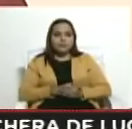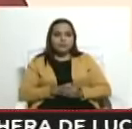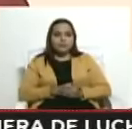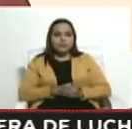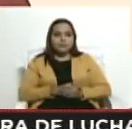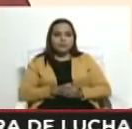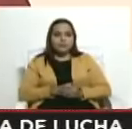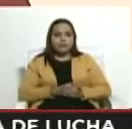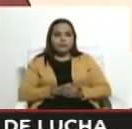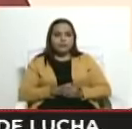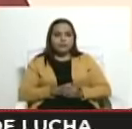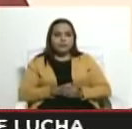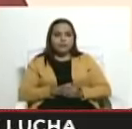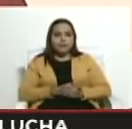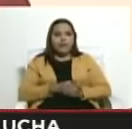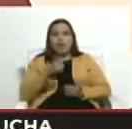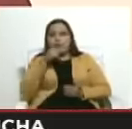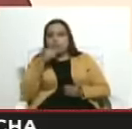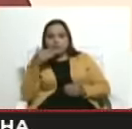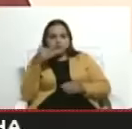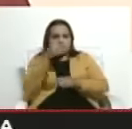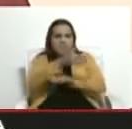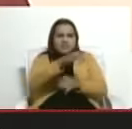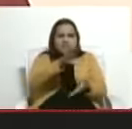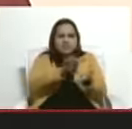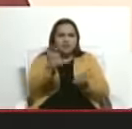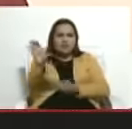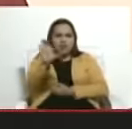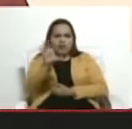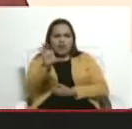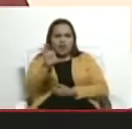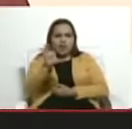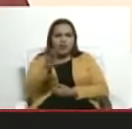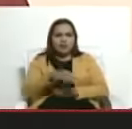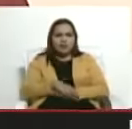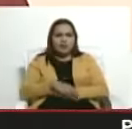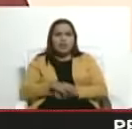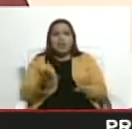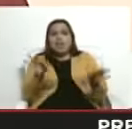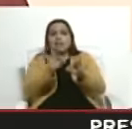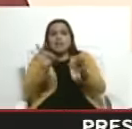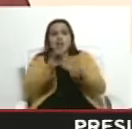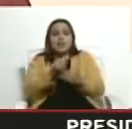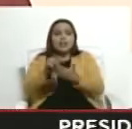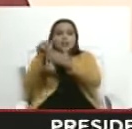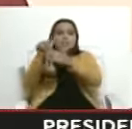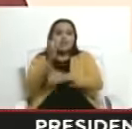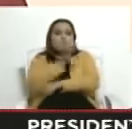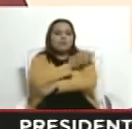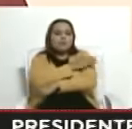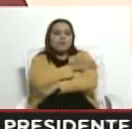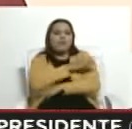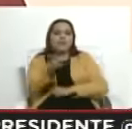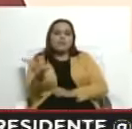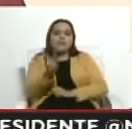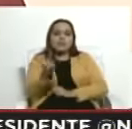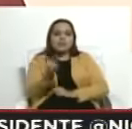no llegó al centro de Caracas, es una verdad histórica, ni un solo dirigente de la oposición venezolana.